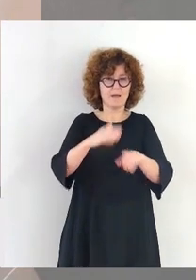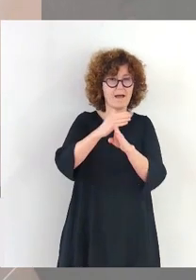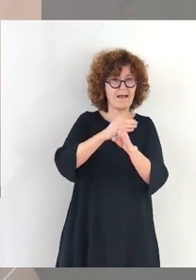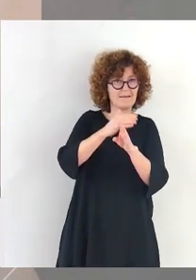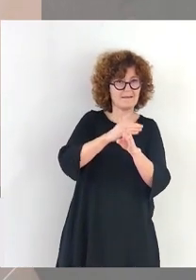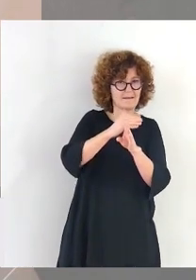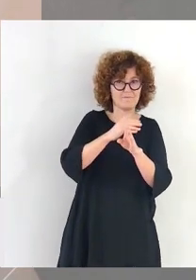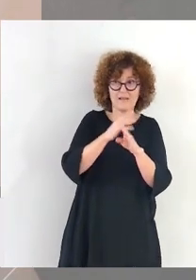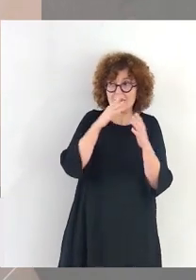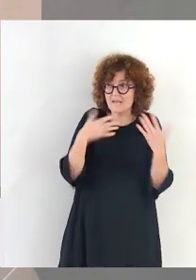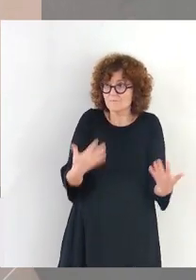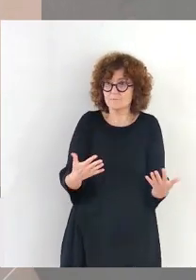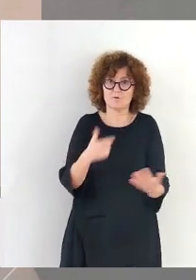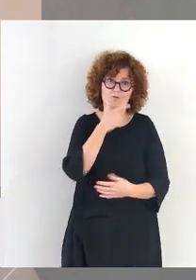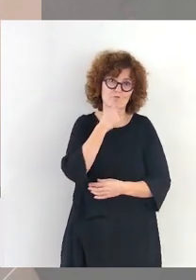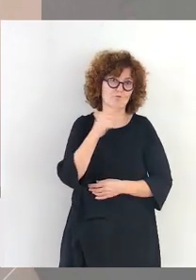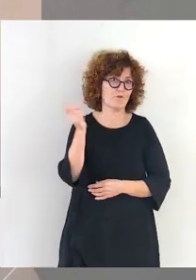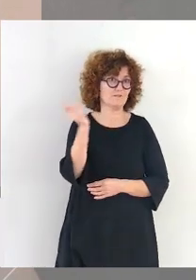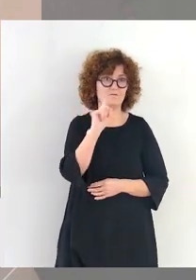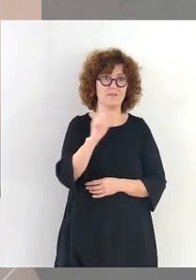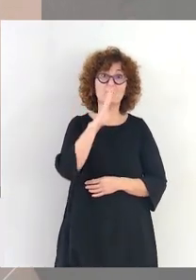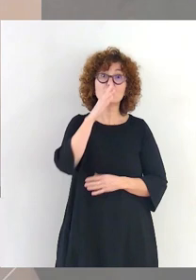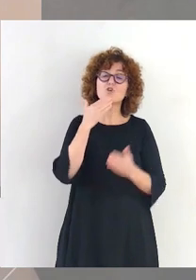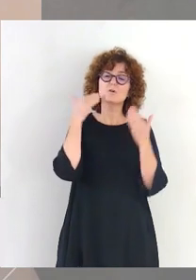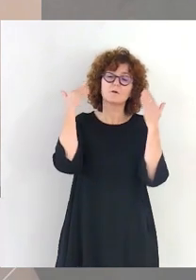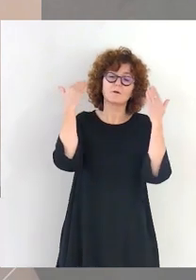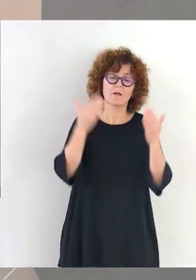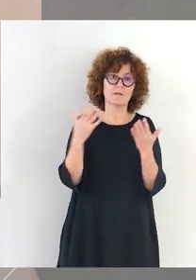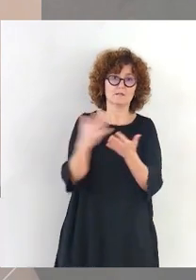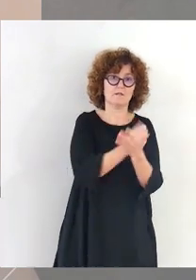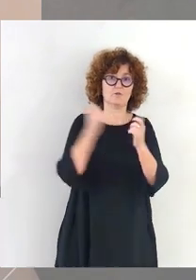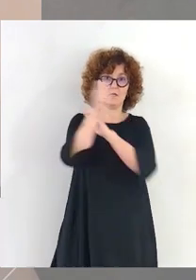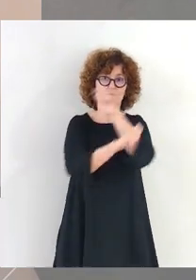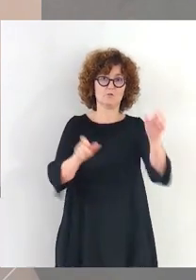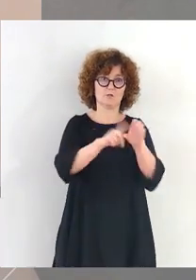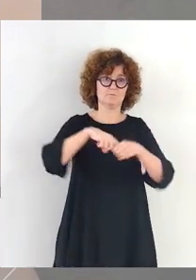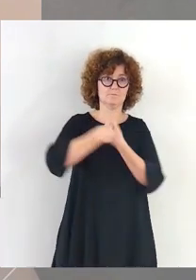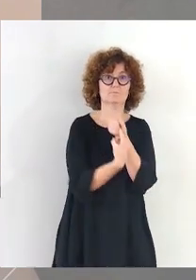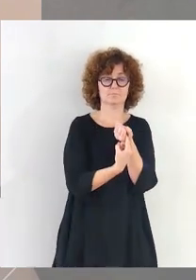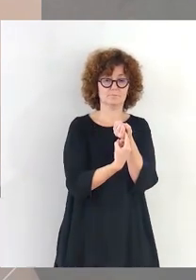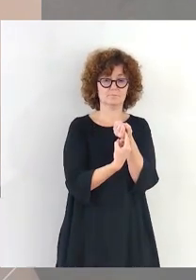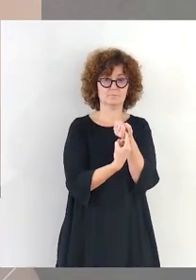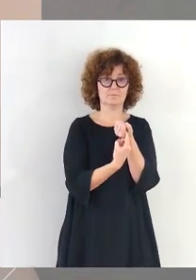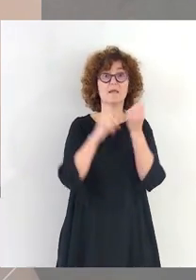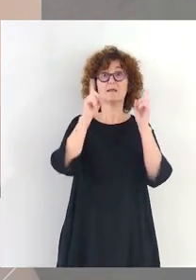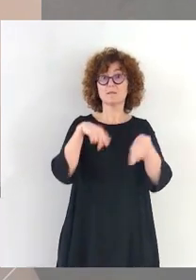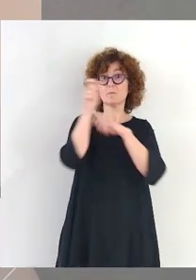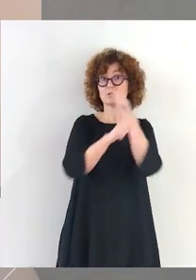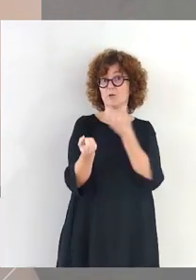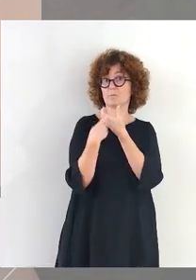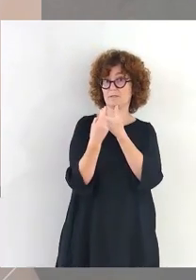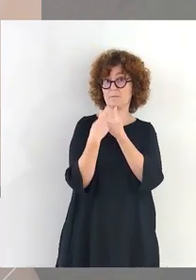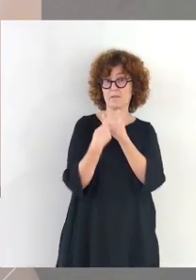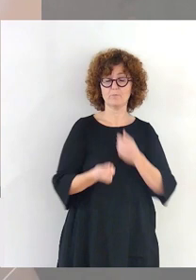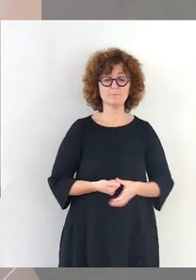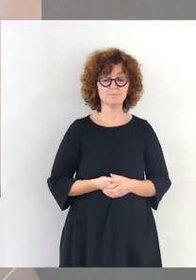no es nada fácil por eso vuelvo a decir gracias a todas las personas que han formado parte de él y a todas las personas que han participado en los